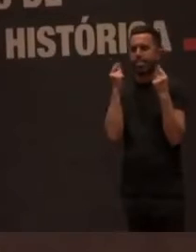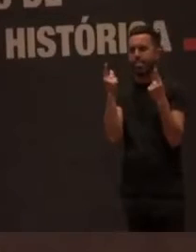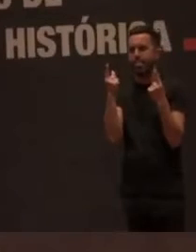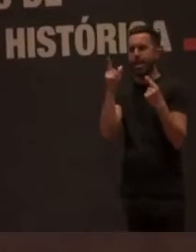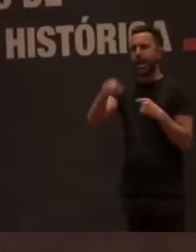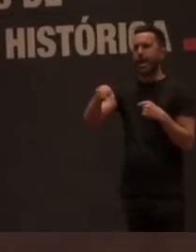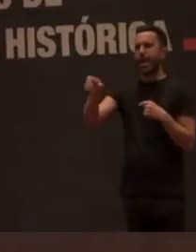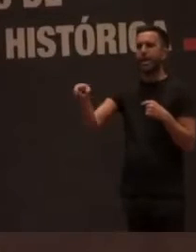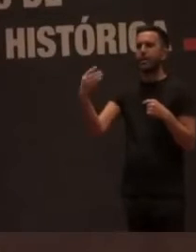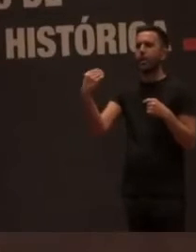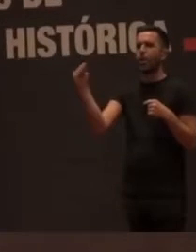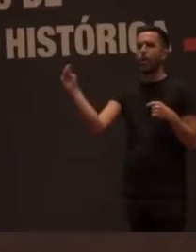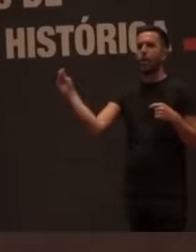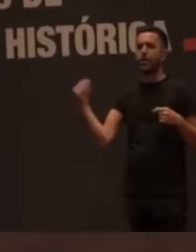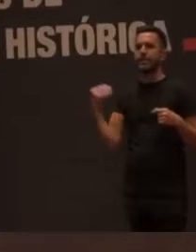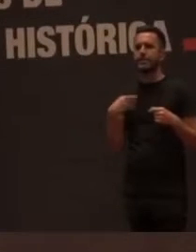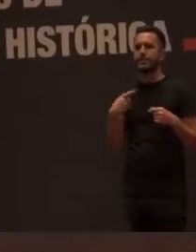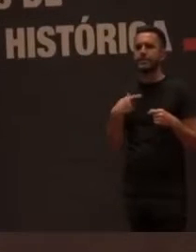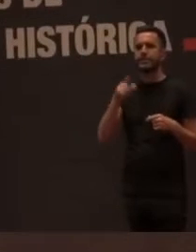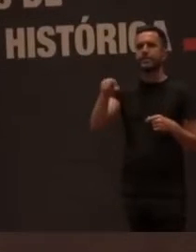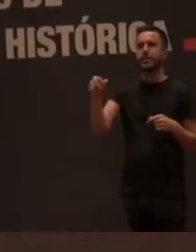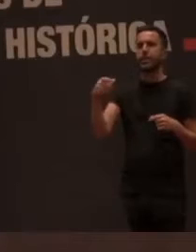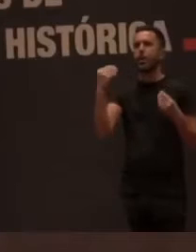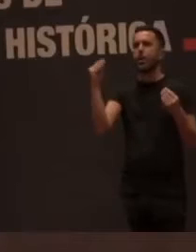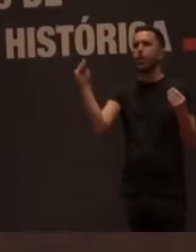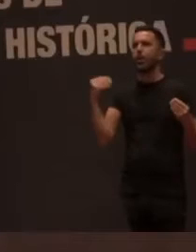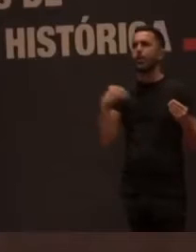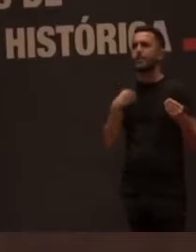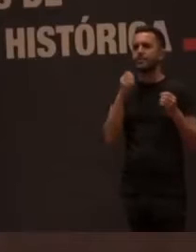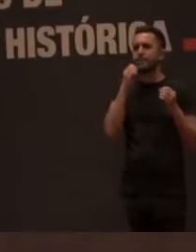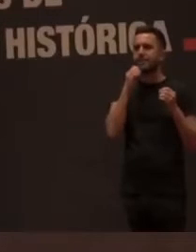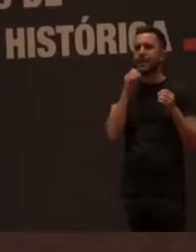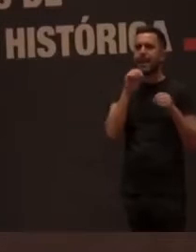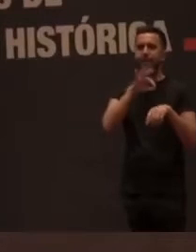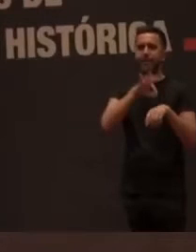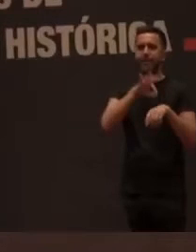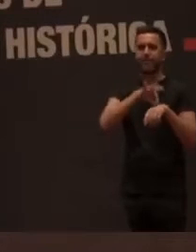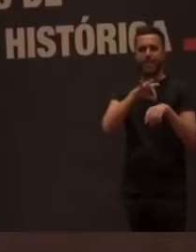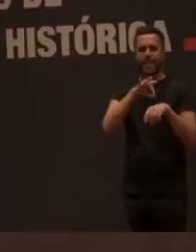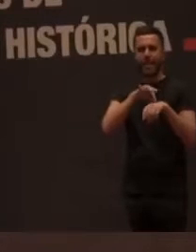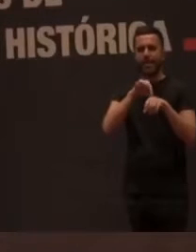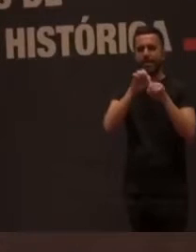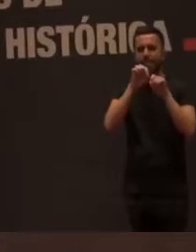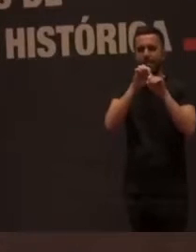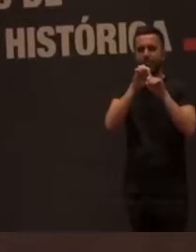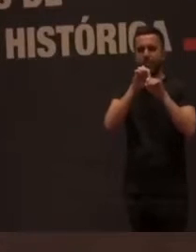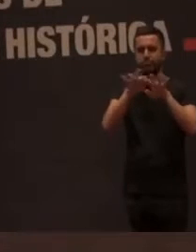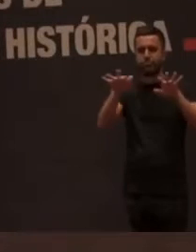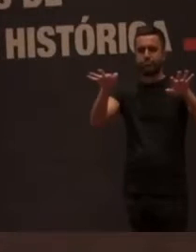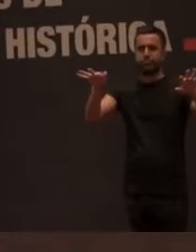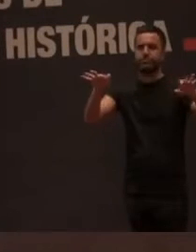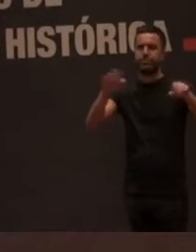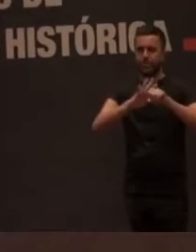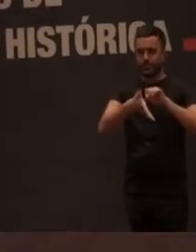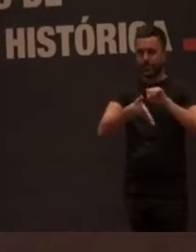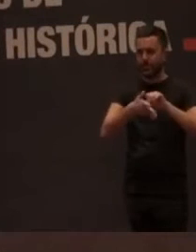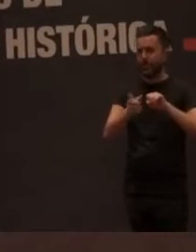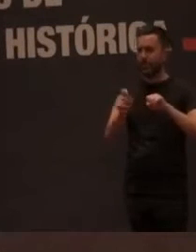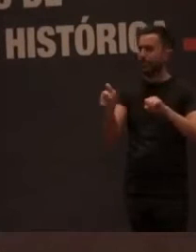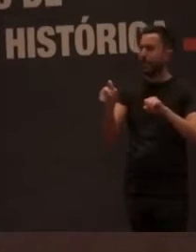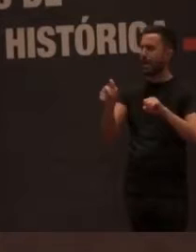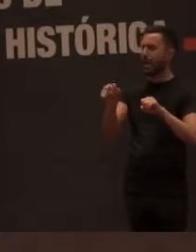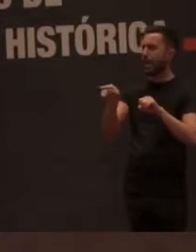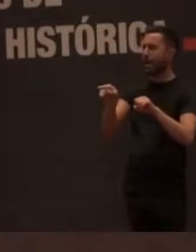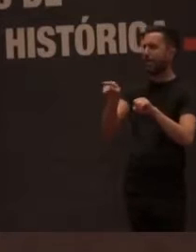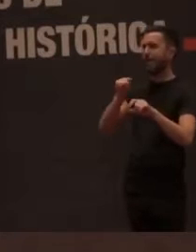que los discursos estos de que son los jóvenes los que transmiten la enfermedad, etcétera, les está saturando y tal, les está culpabilizando, saturando,